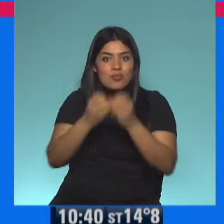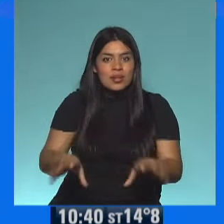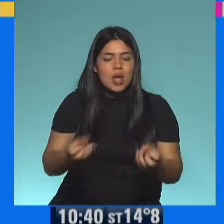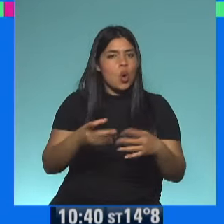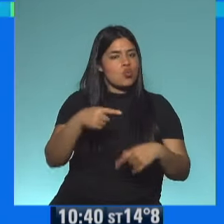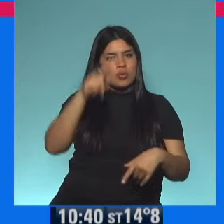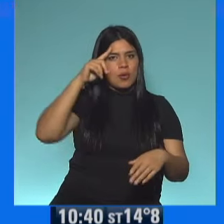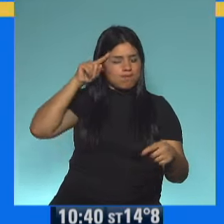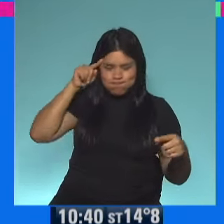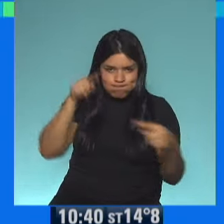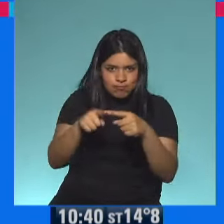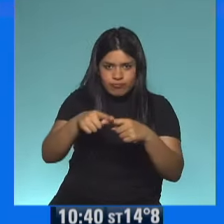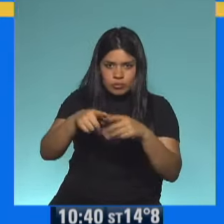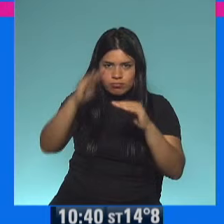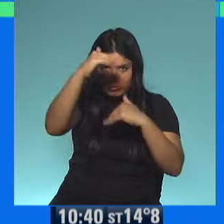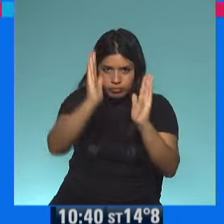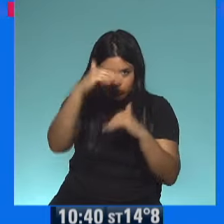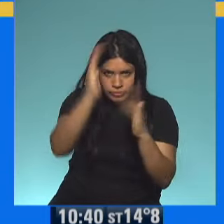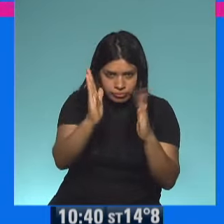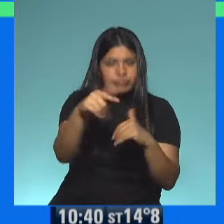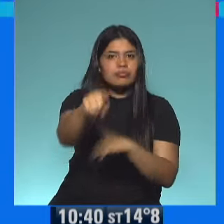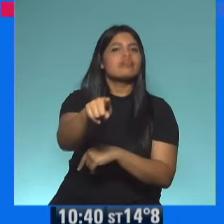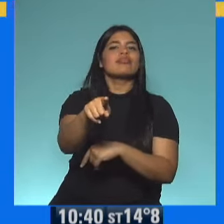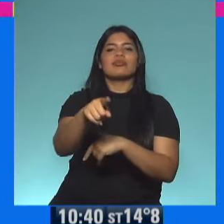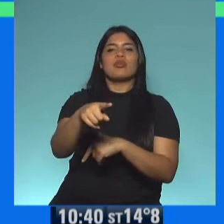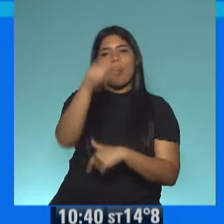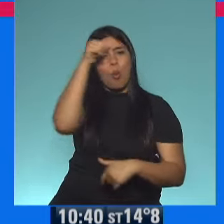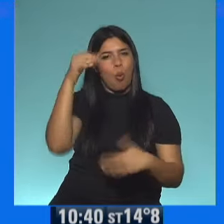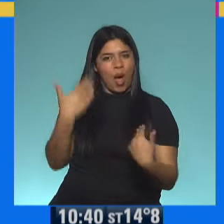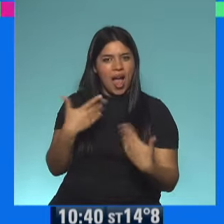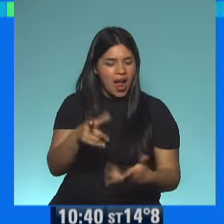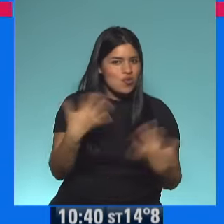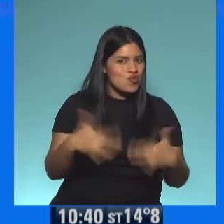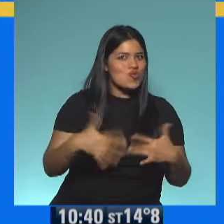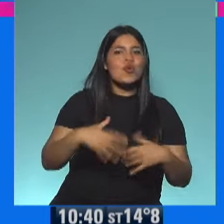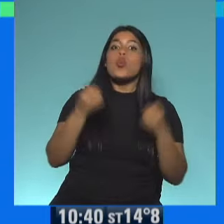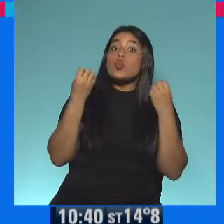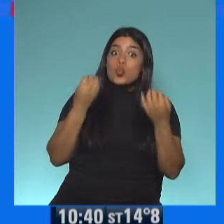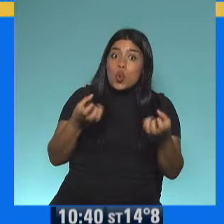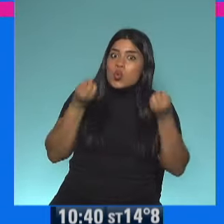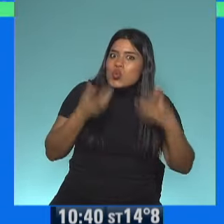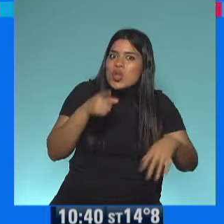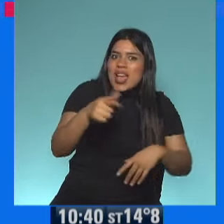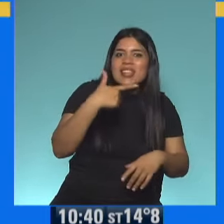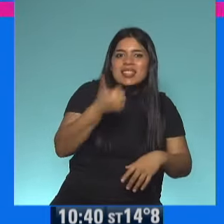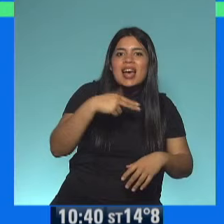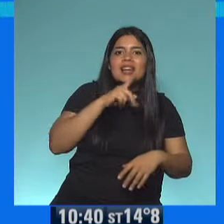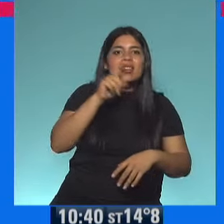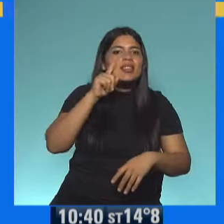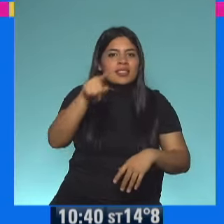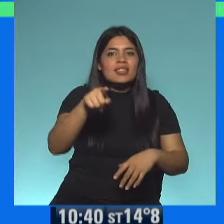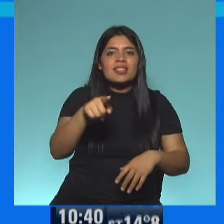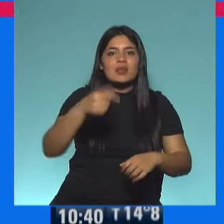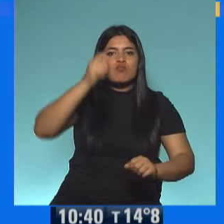en el verano. Sí, cuenta regresiva. Buena, Santi, tocando en la murga de Seguimos Educando. Muy bien, que ese es